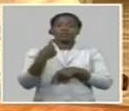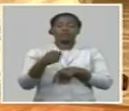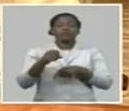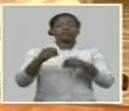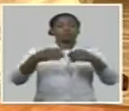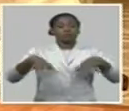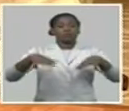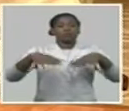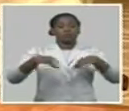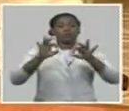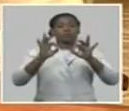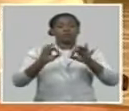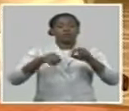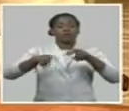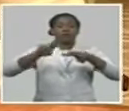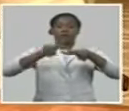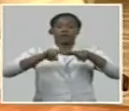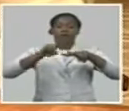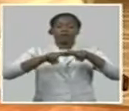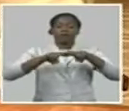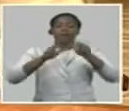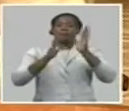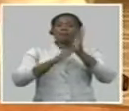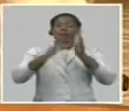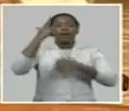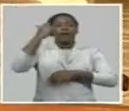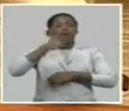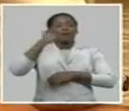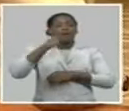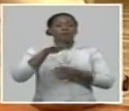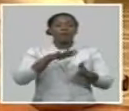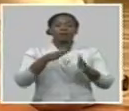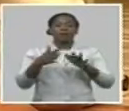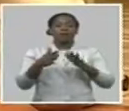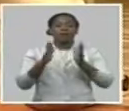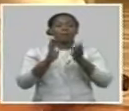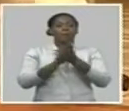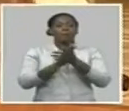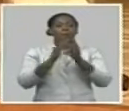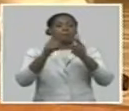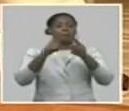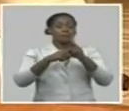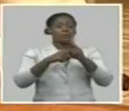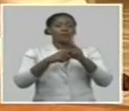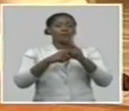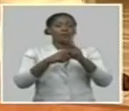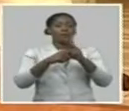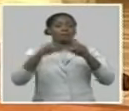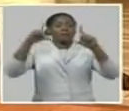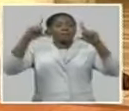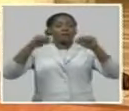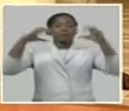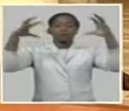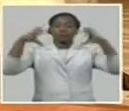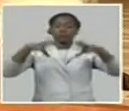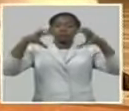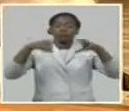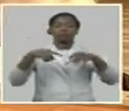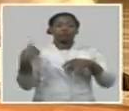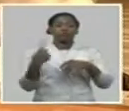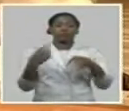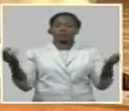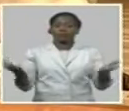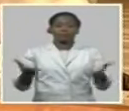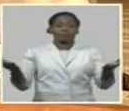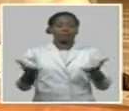que tenemos en la capital y que en el mes de abril y mayo vamos a tener menos lluvia y tenemos que agilizar todas estas tareas